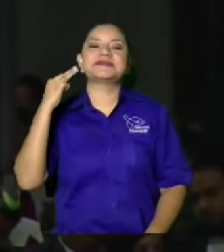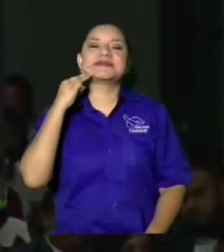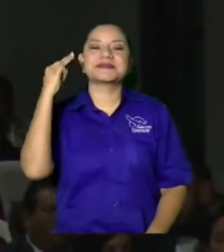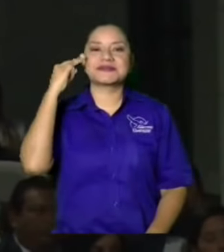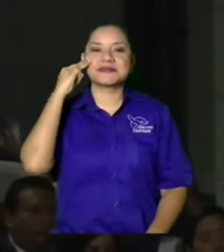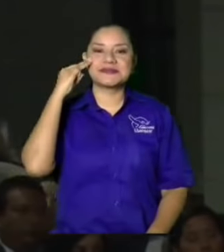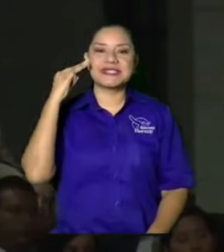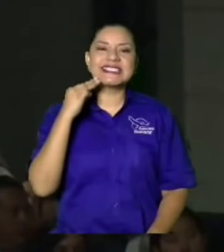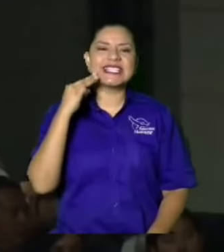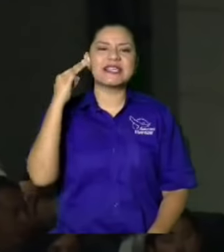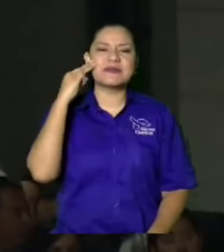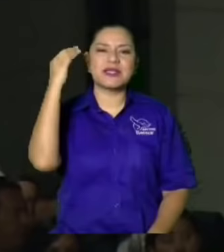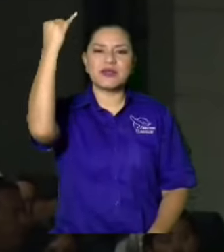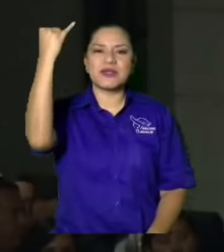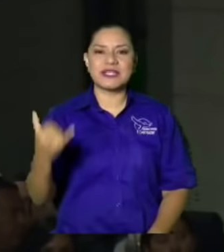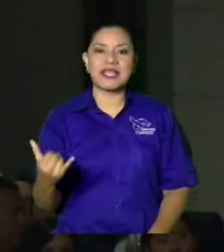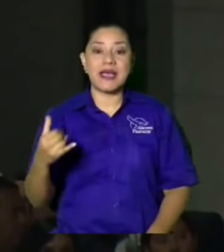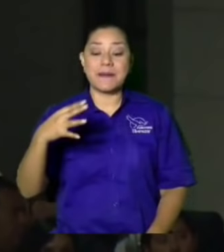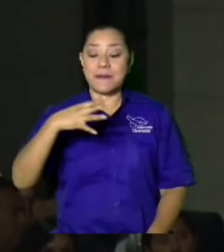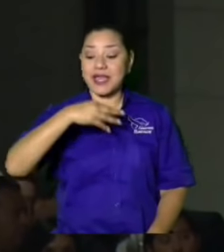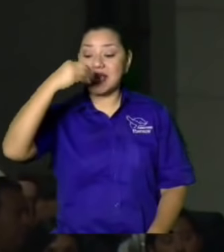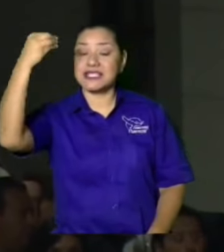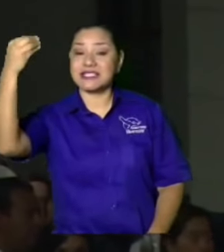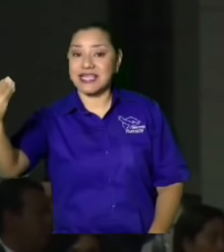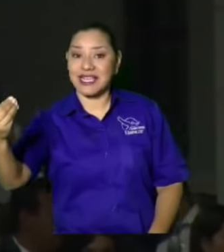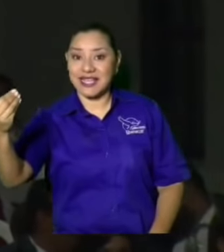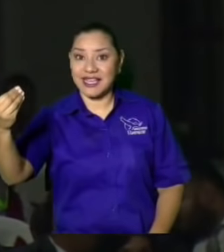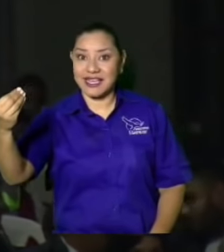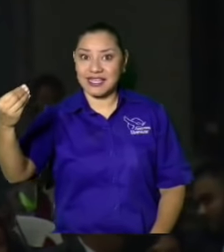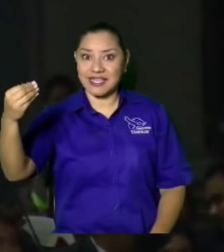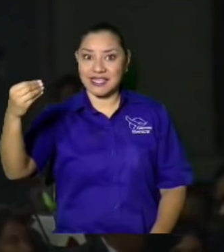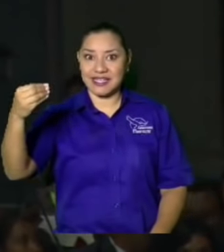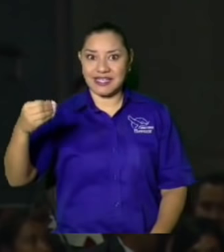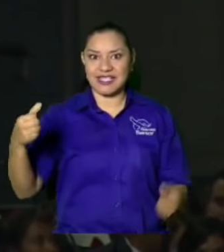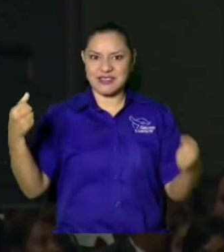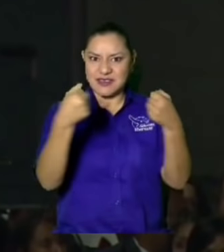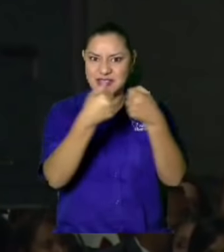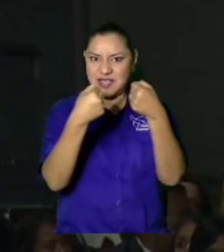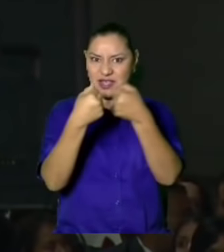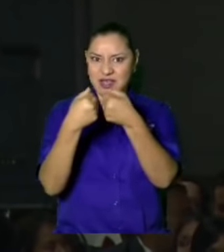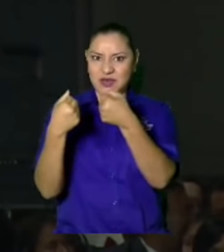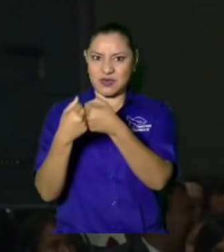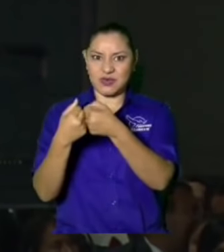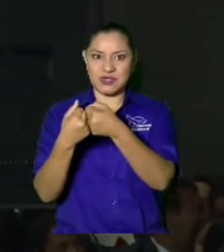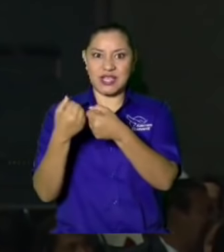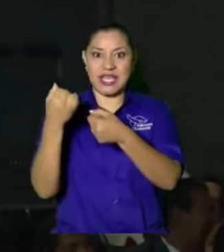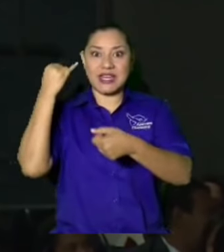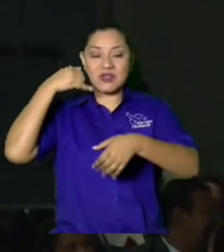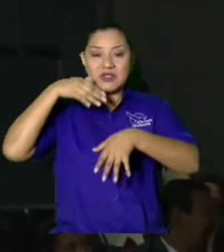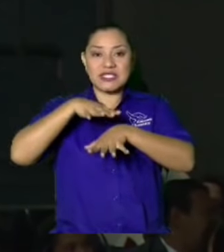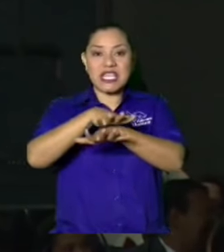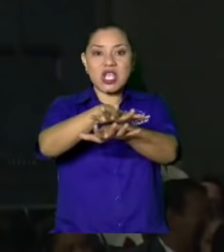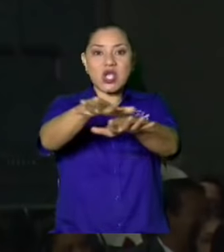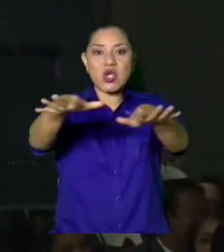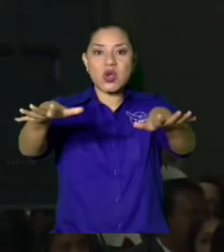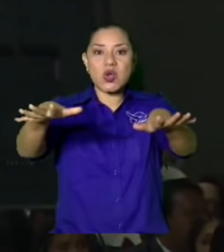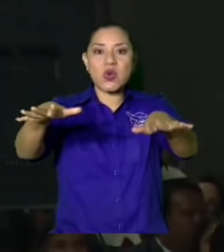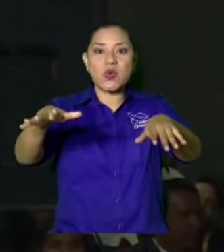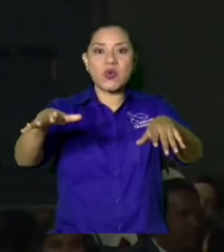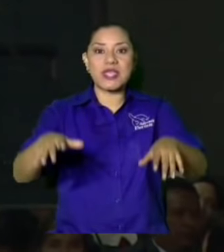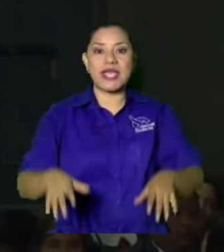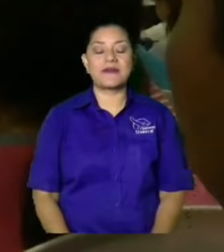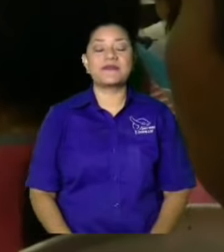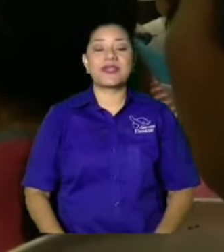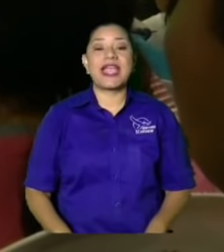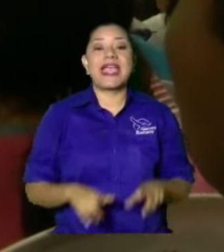Estás madurando y estás ya para salir. Estamos ya para que nos incorporen nuevamente a nuestro puesto de